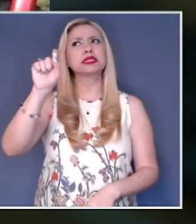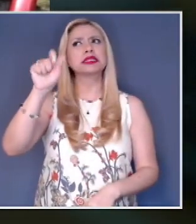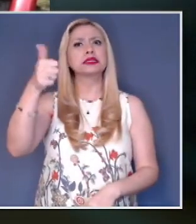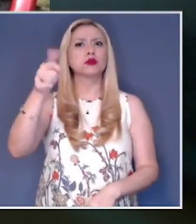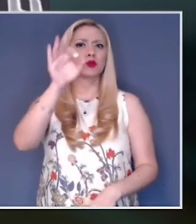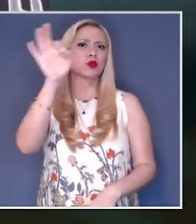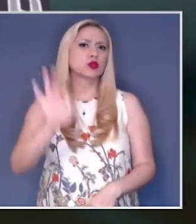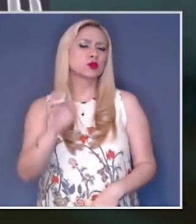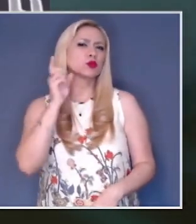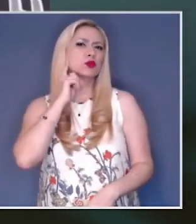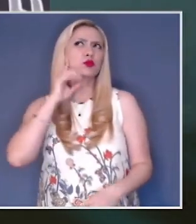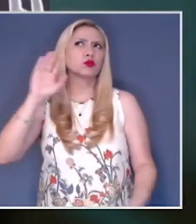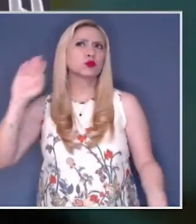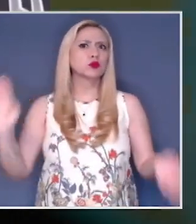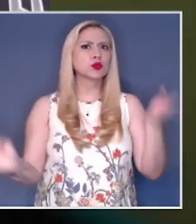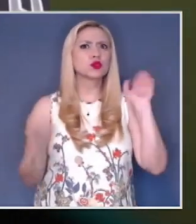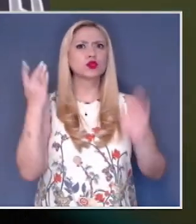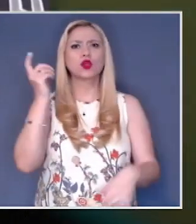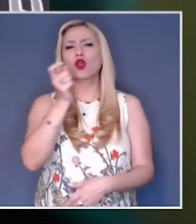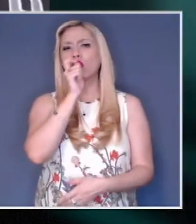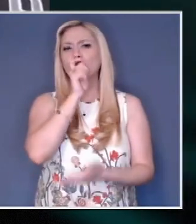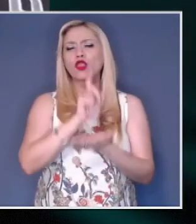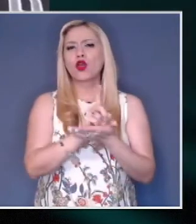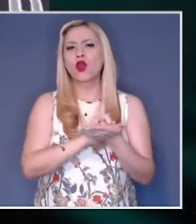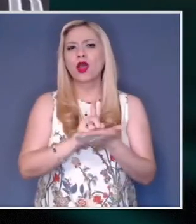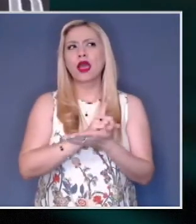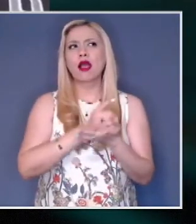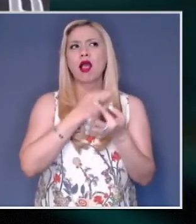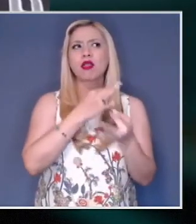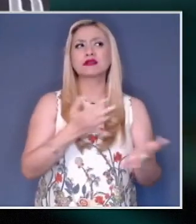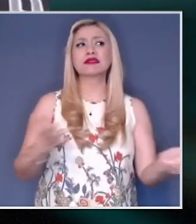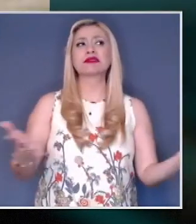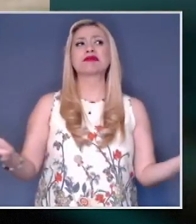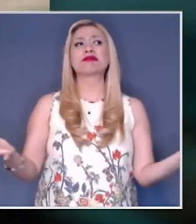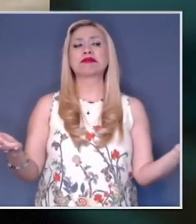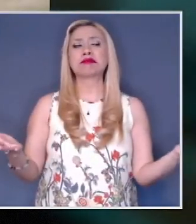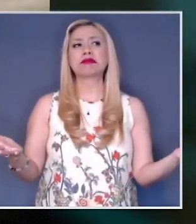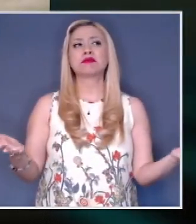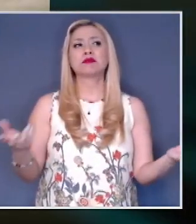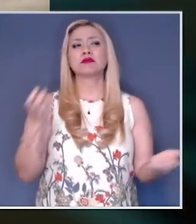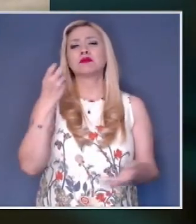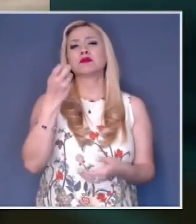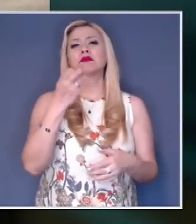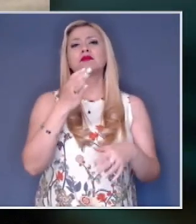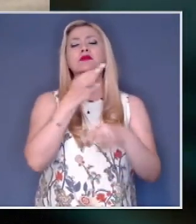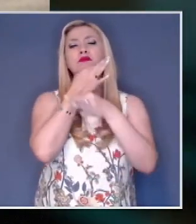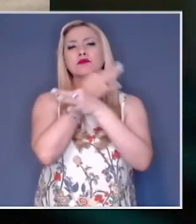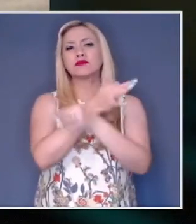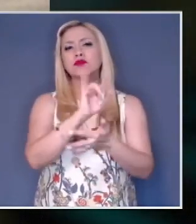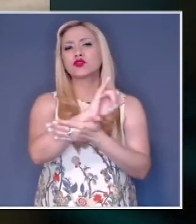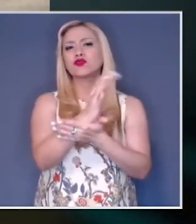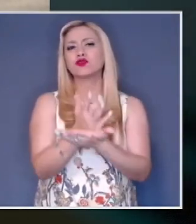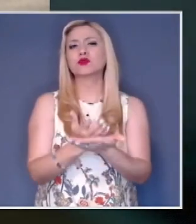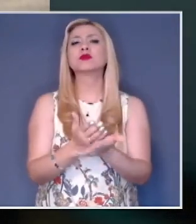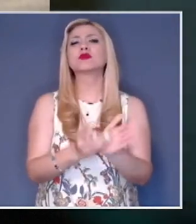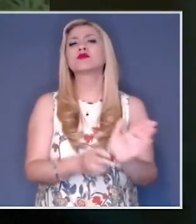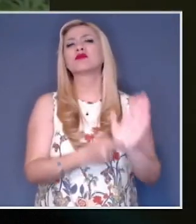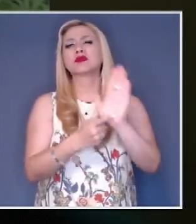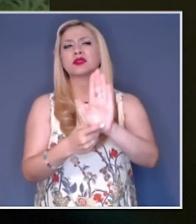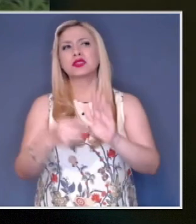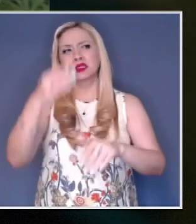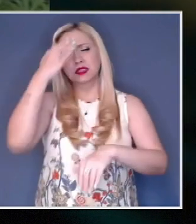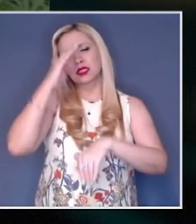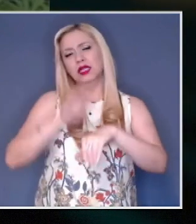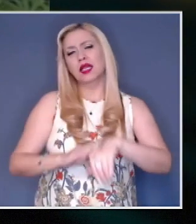global. Así lo revela el Informe Mundial sobre las Drogas 2022, que se presentó durante la conmemoración por el Día Internacional